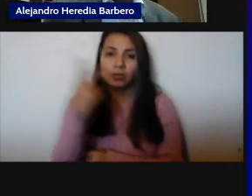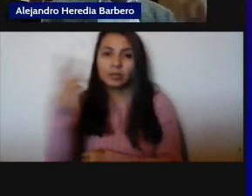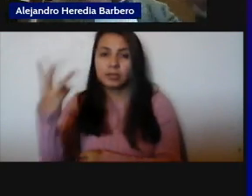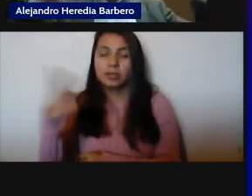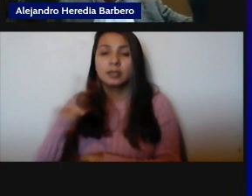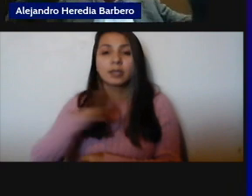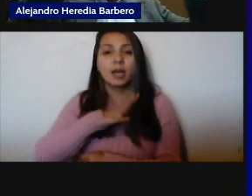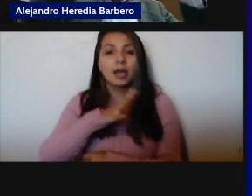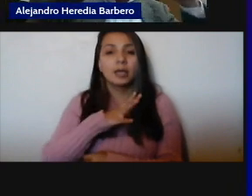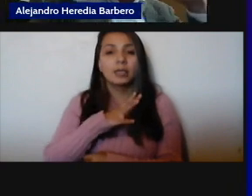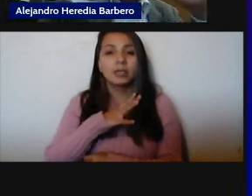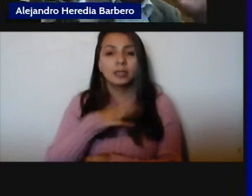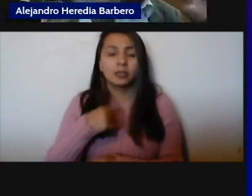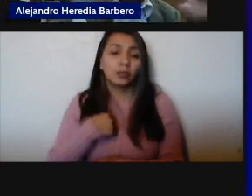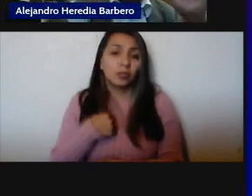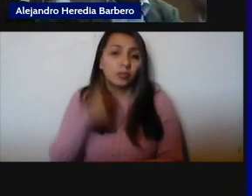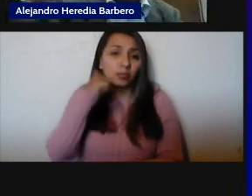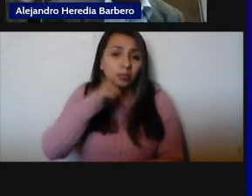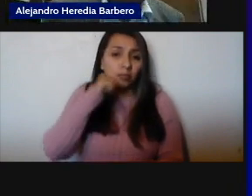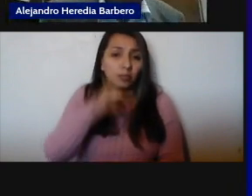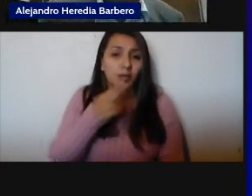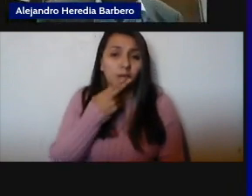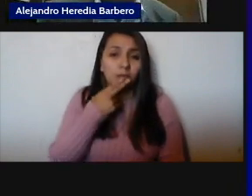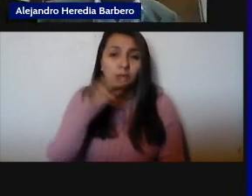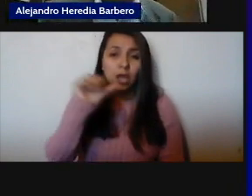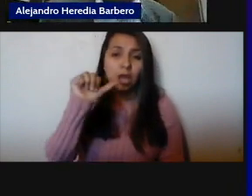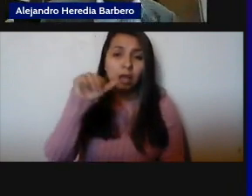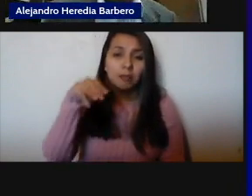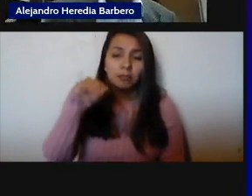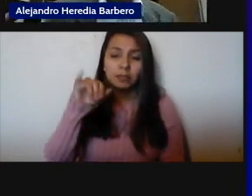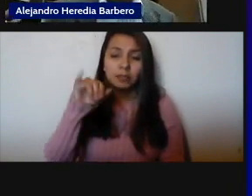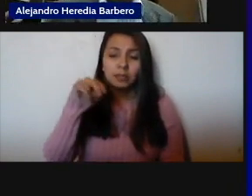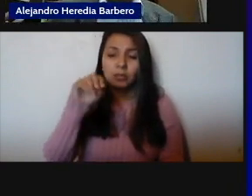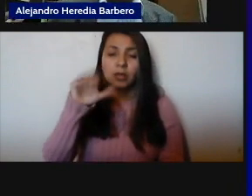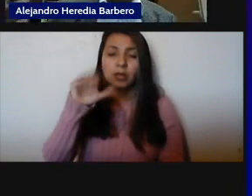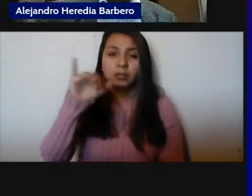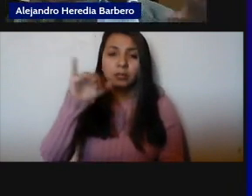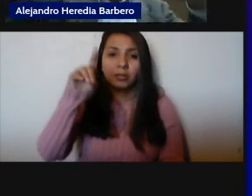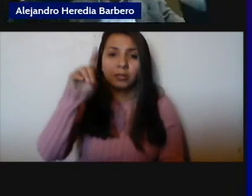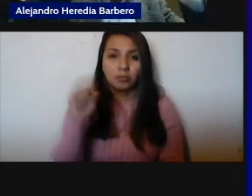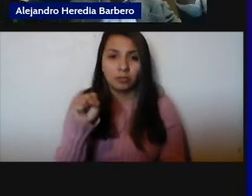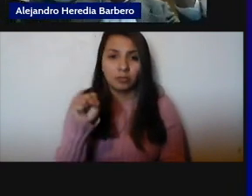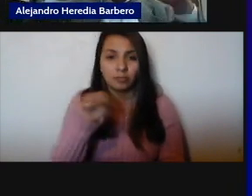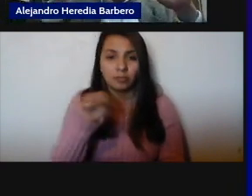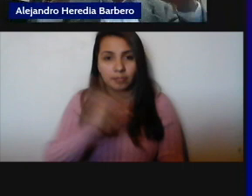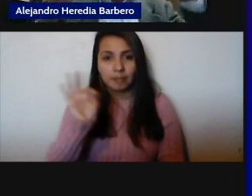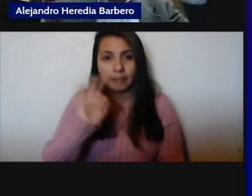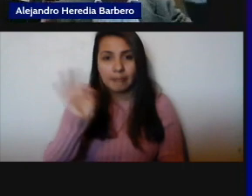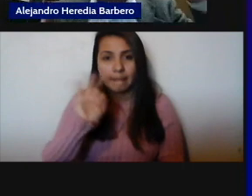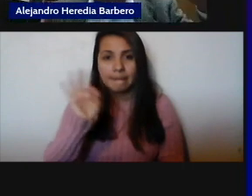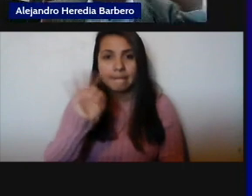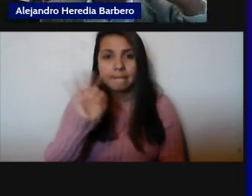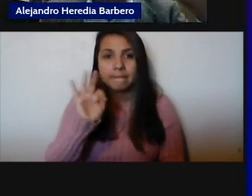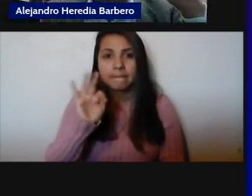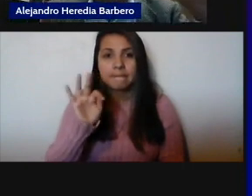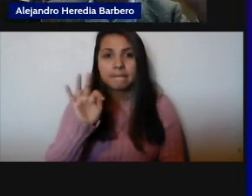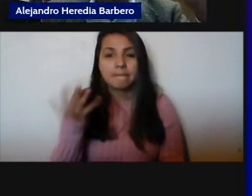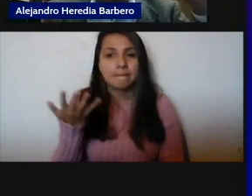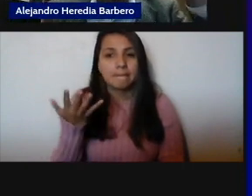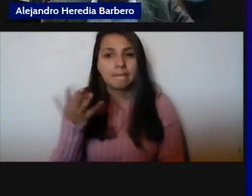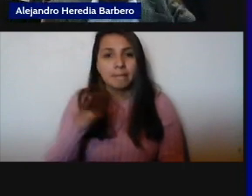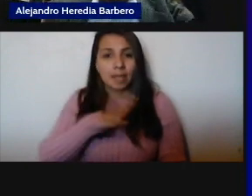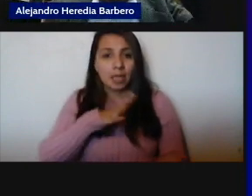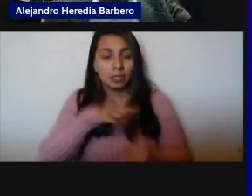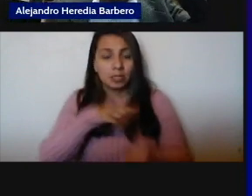forma, lo que tenemos es, son aminoácidos, lo que utilizo yo en mis experimentos normalmente, ¿no? Entonces, si tenemos una